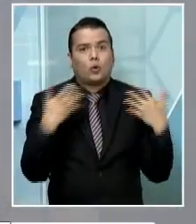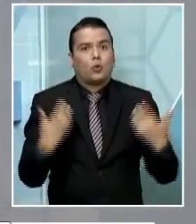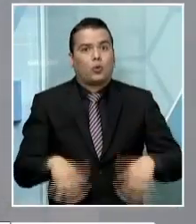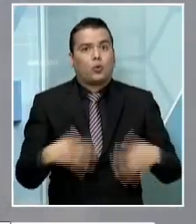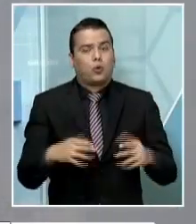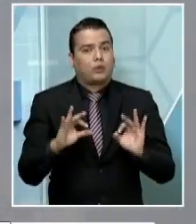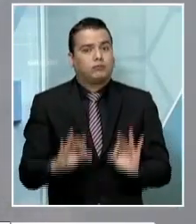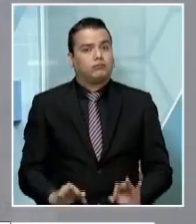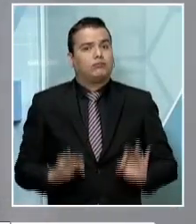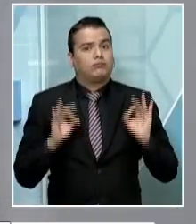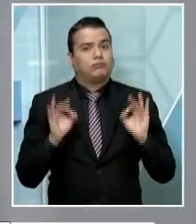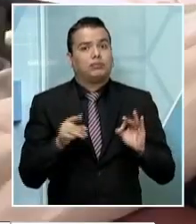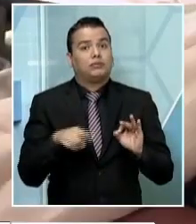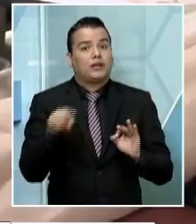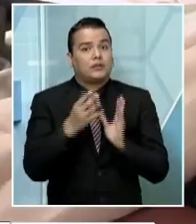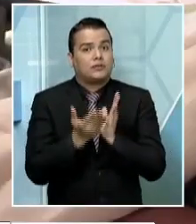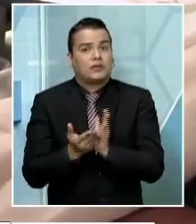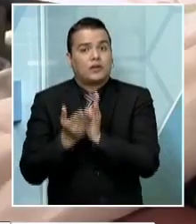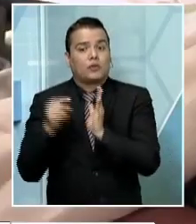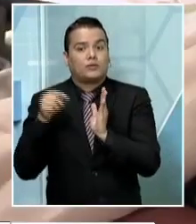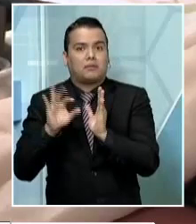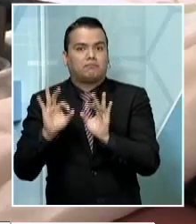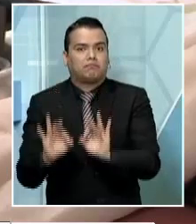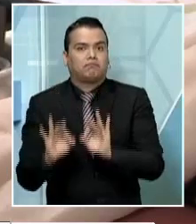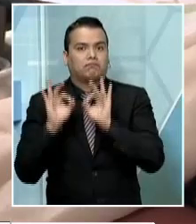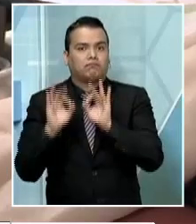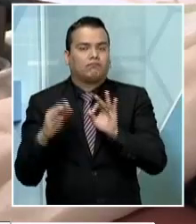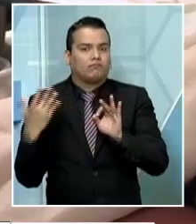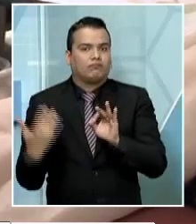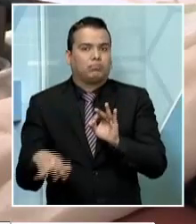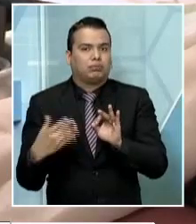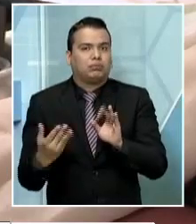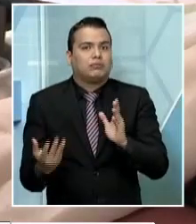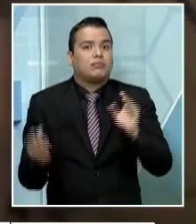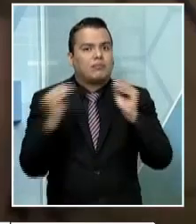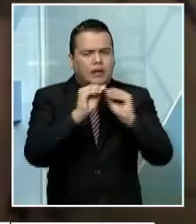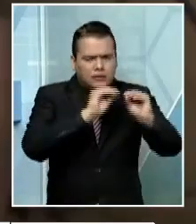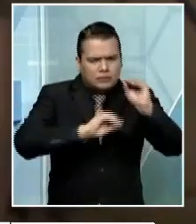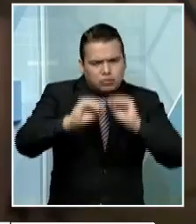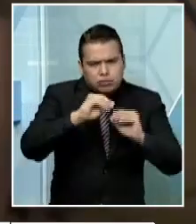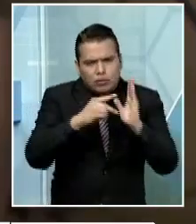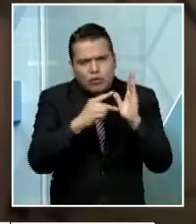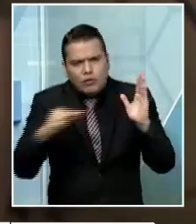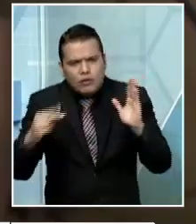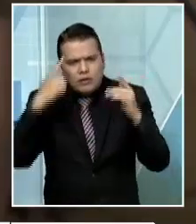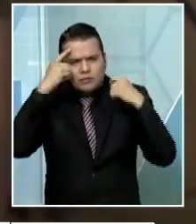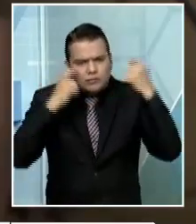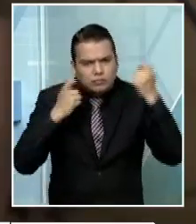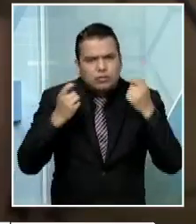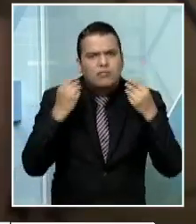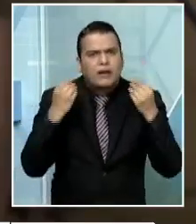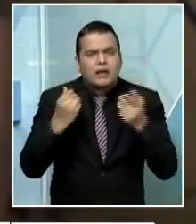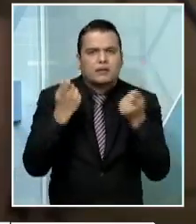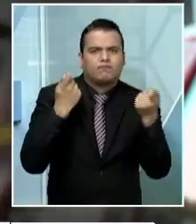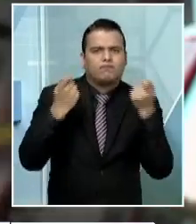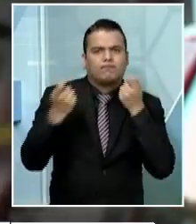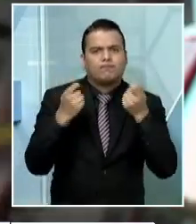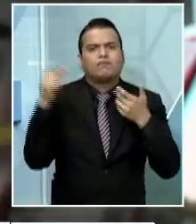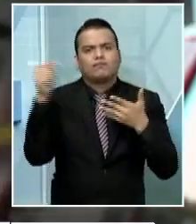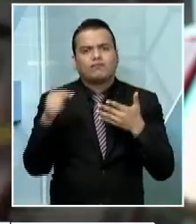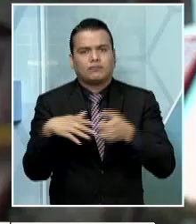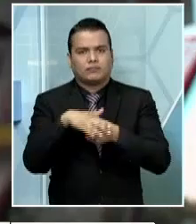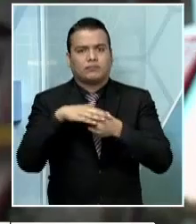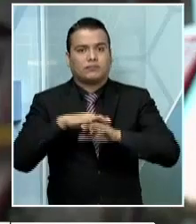jugado un papel importante durante la pandemia en el desarrollo de tecnología para combatir el COVID-19. En los primeros